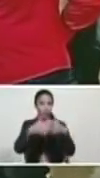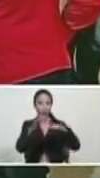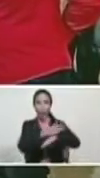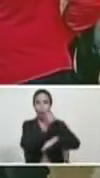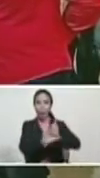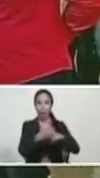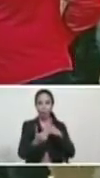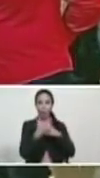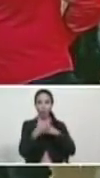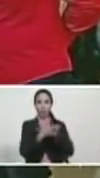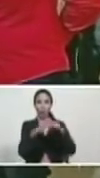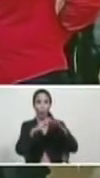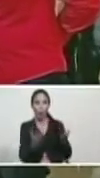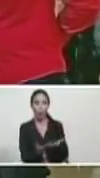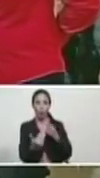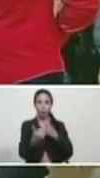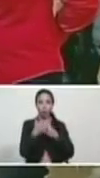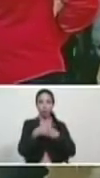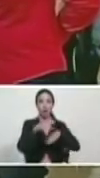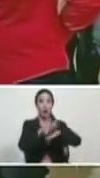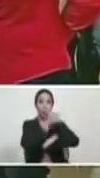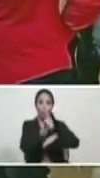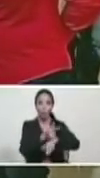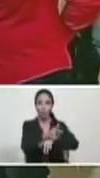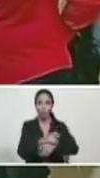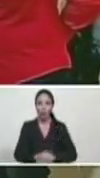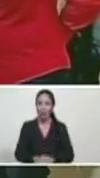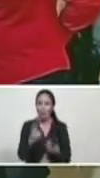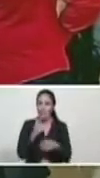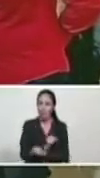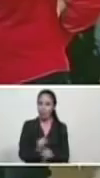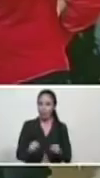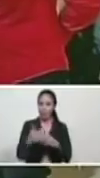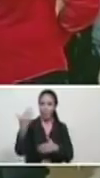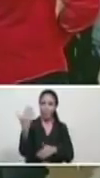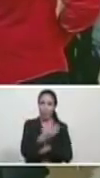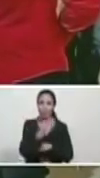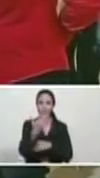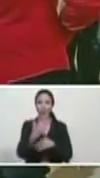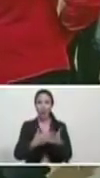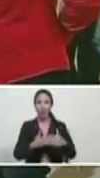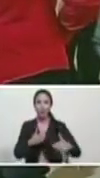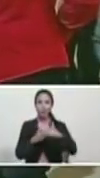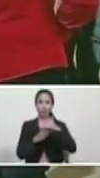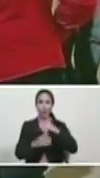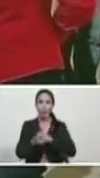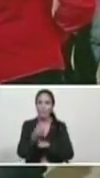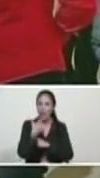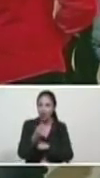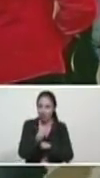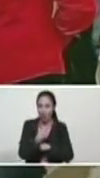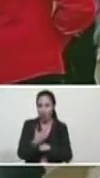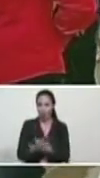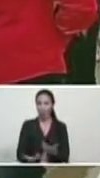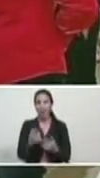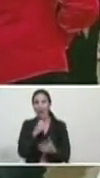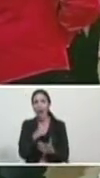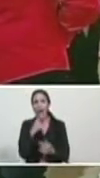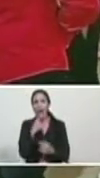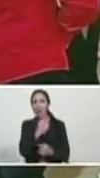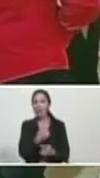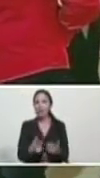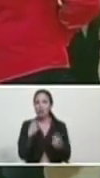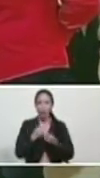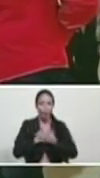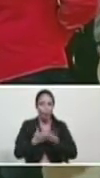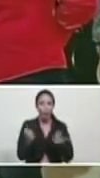un pueblo del mundo. Perseguirle las medicinas para después venir a decir y que están dispuestos a